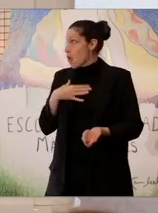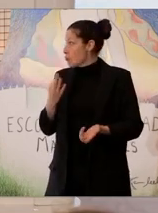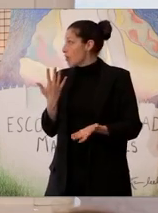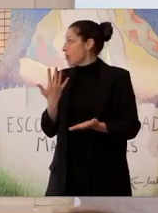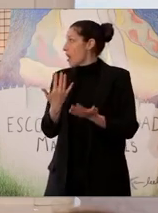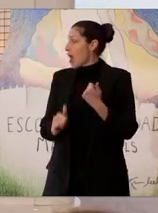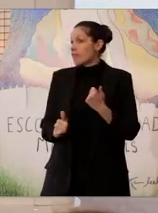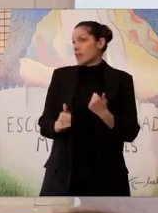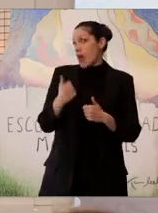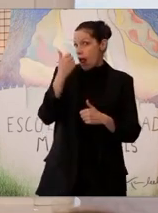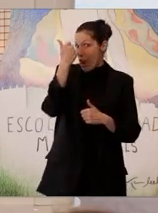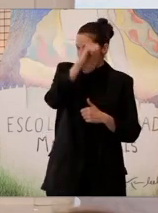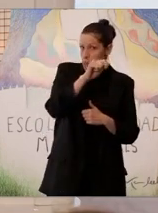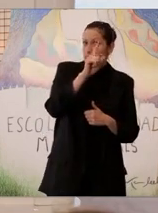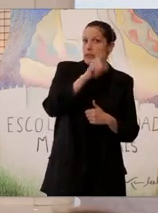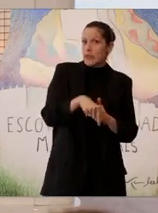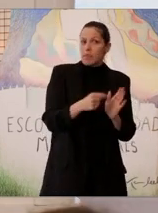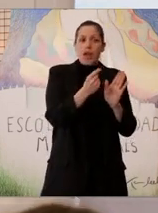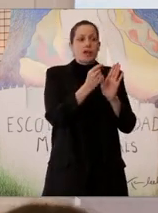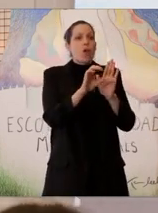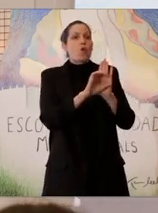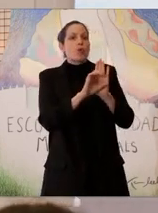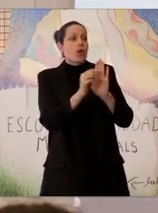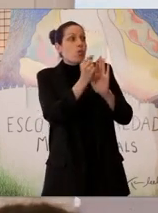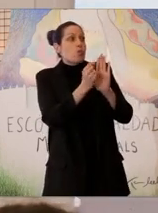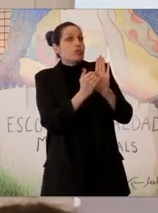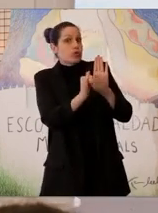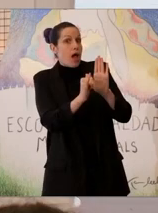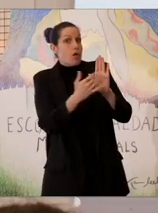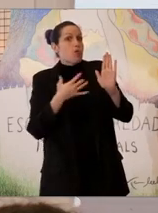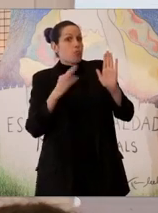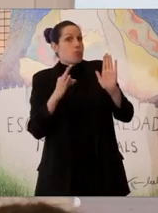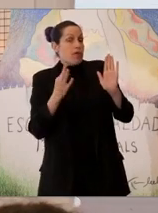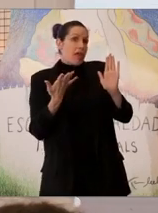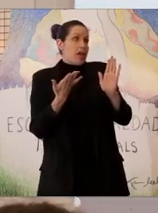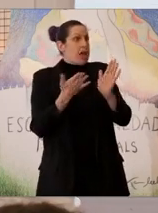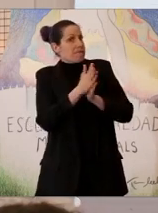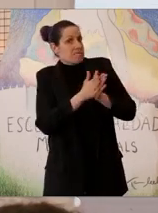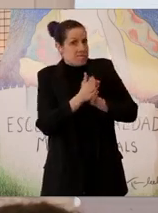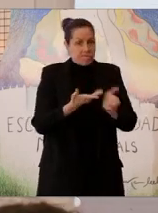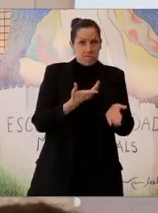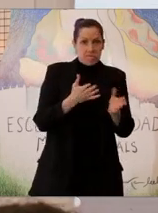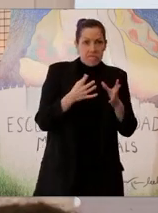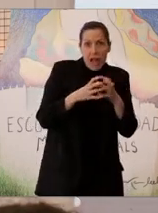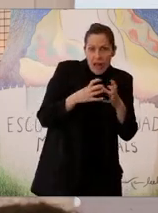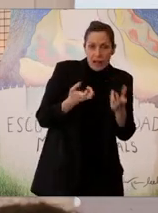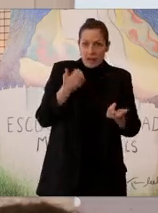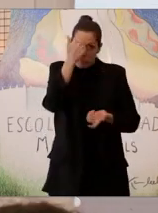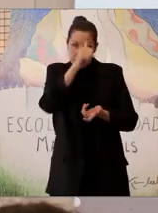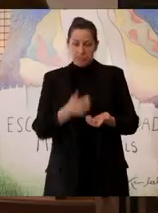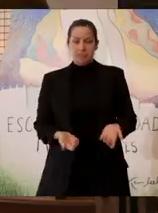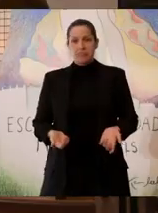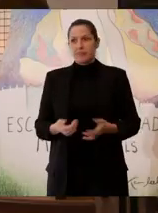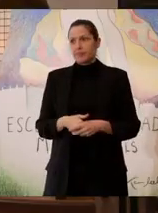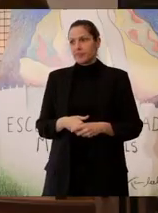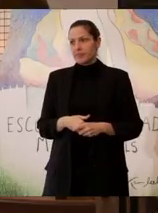tienen puntos en el currículum. Claro. Es una broma. Es una broma. Claro, hombre, yo sí que veo. Lo había visto así, que a lo mejor el hecho. Claro, es que lo estaba